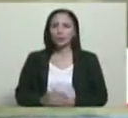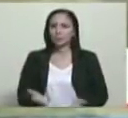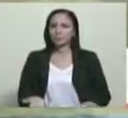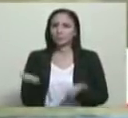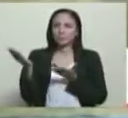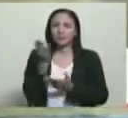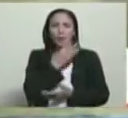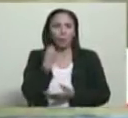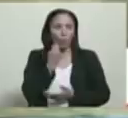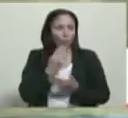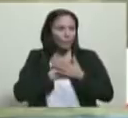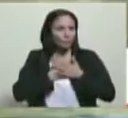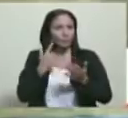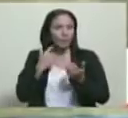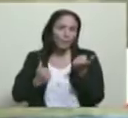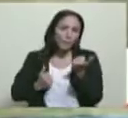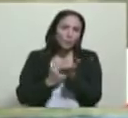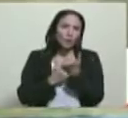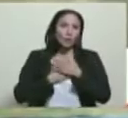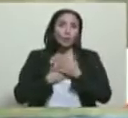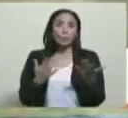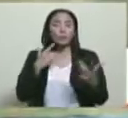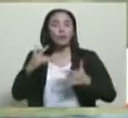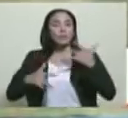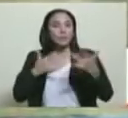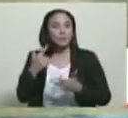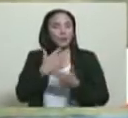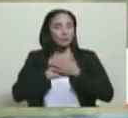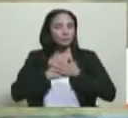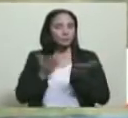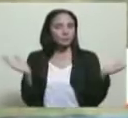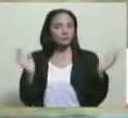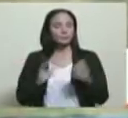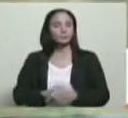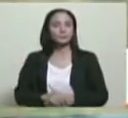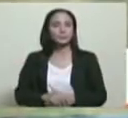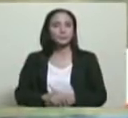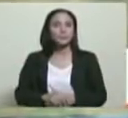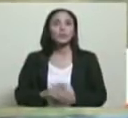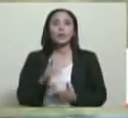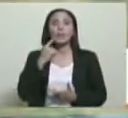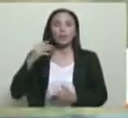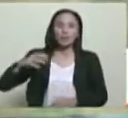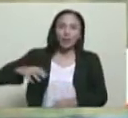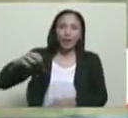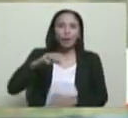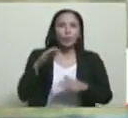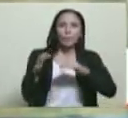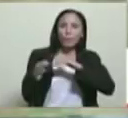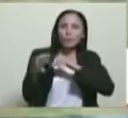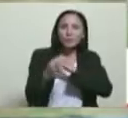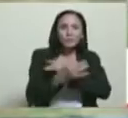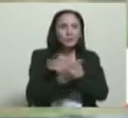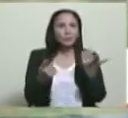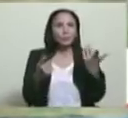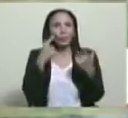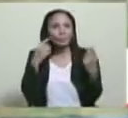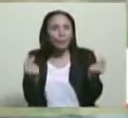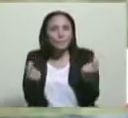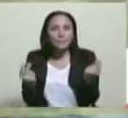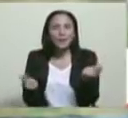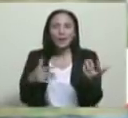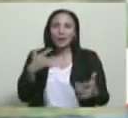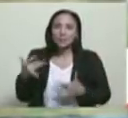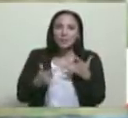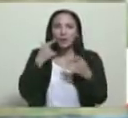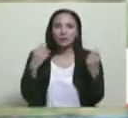todos los jóvenes que hoy nos acompañan en este bonito acto, pero a quienes también desde sus estados, municipios, están muy pendientes de